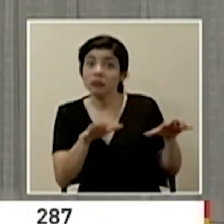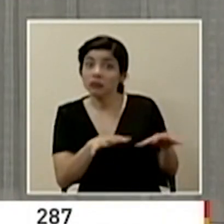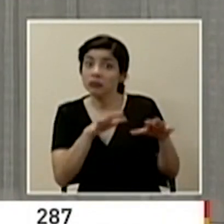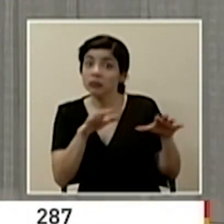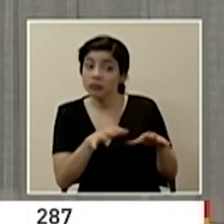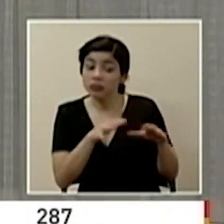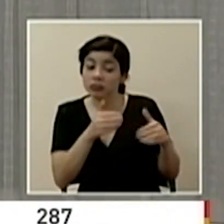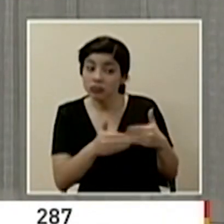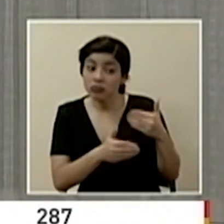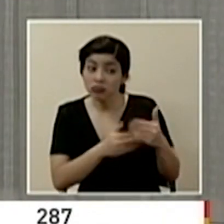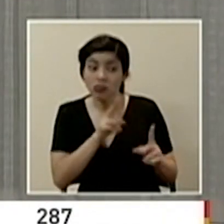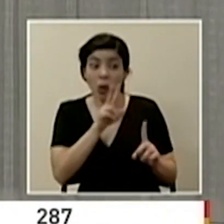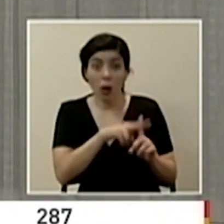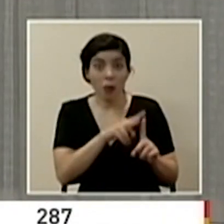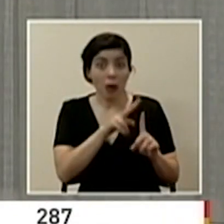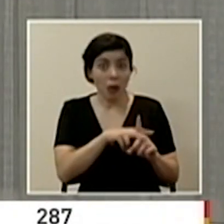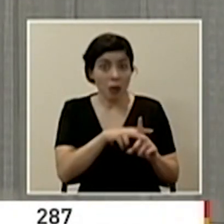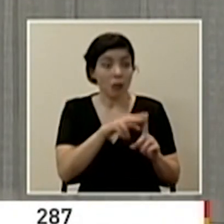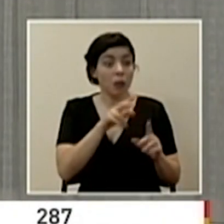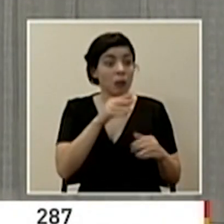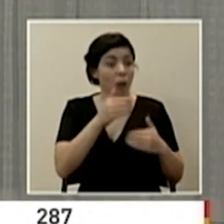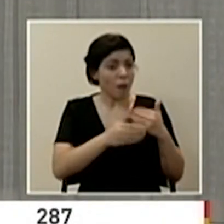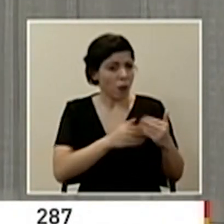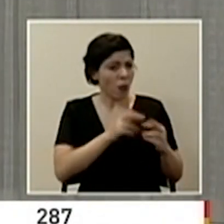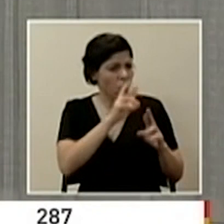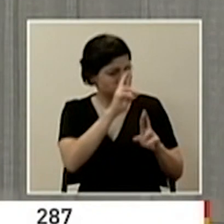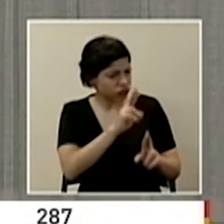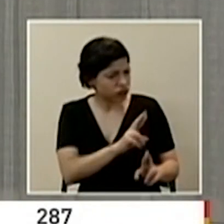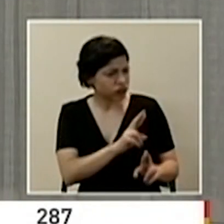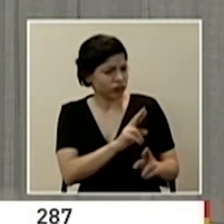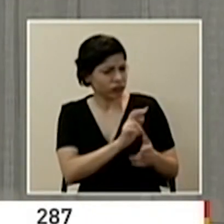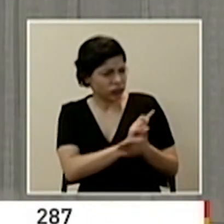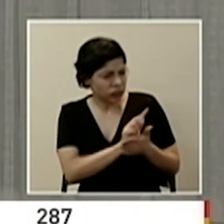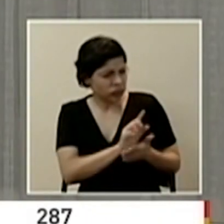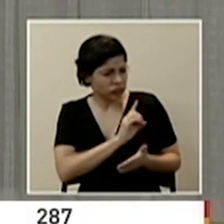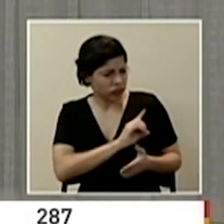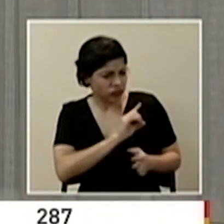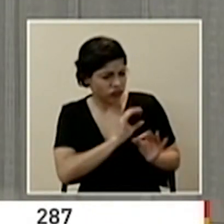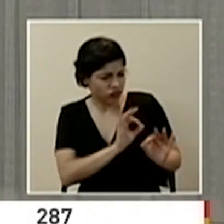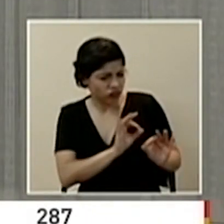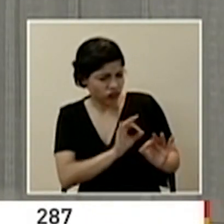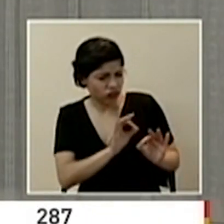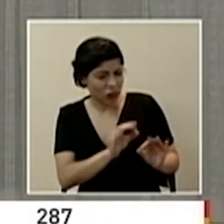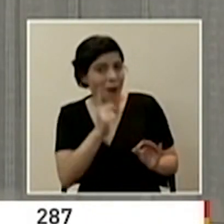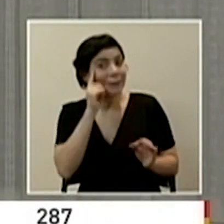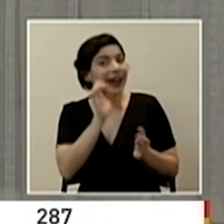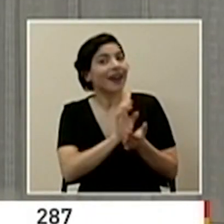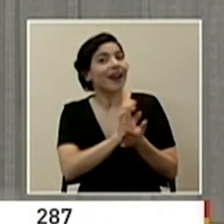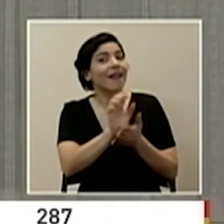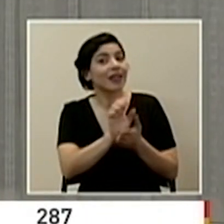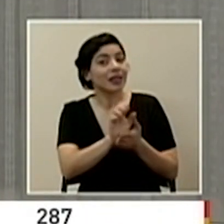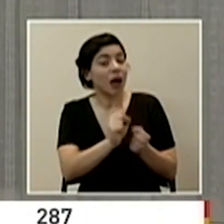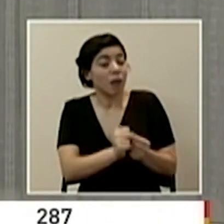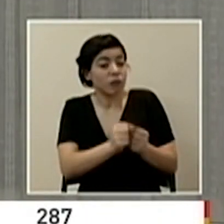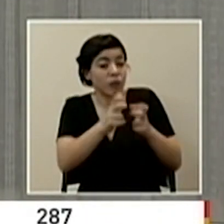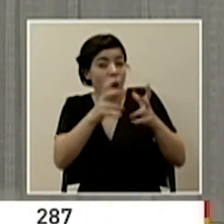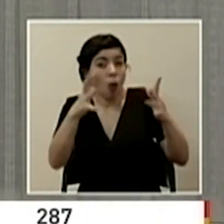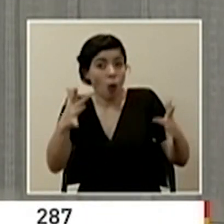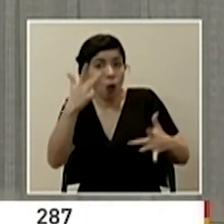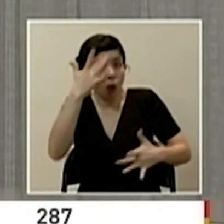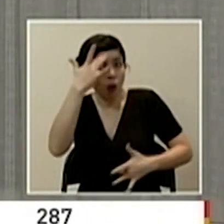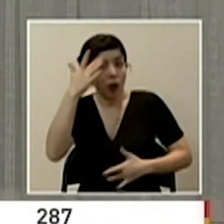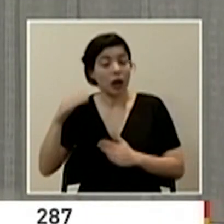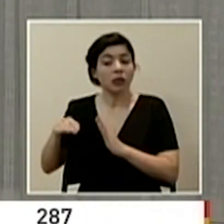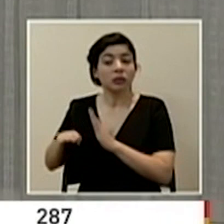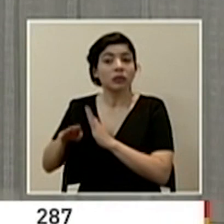logremos aplicar con rigurosidad todos los protocolos para lograr que no exista un aumento intenso en el número de